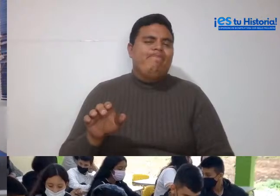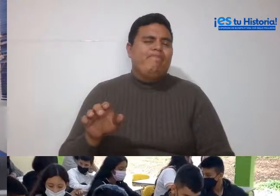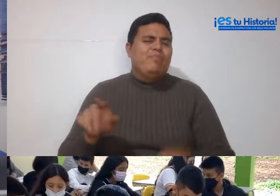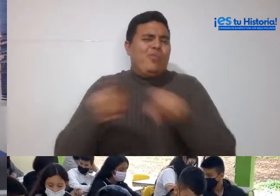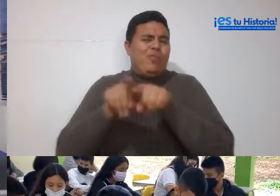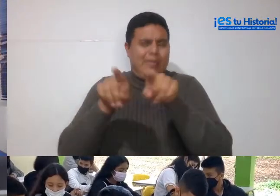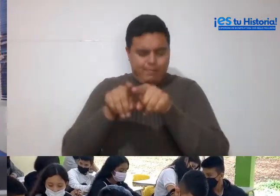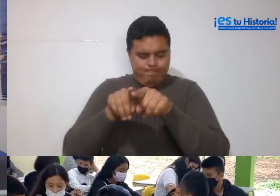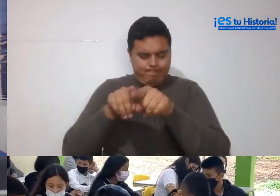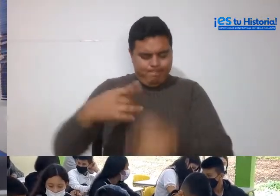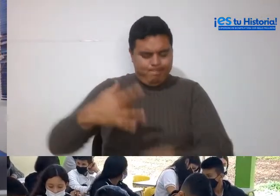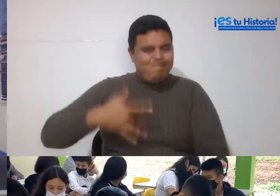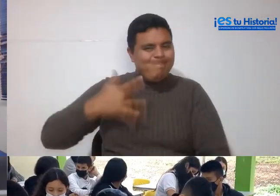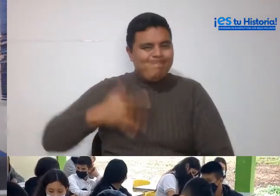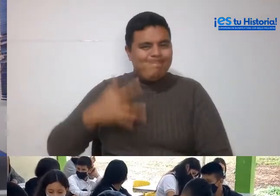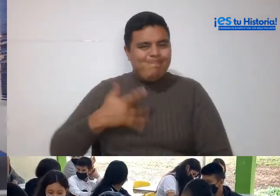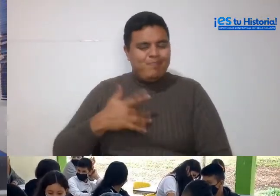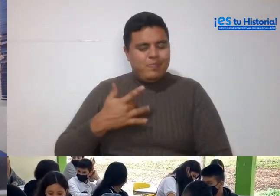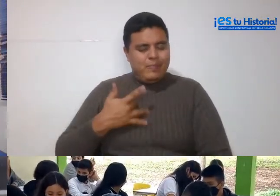bien